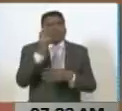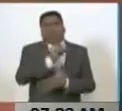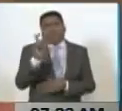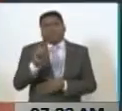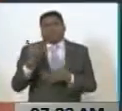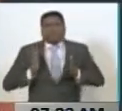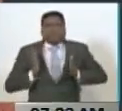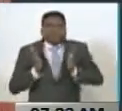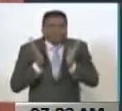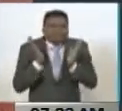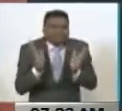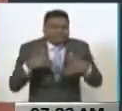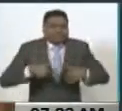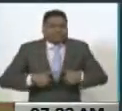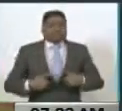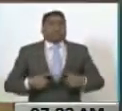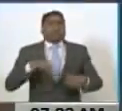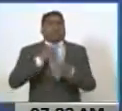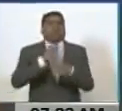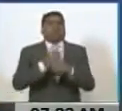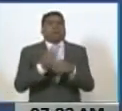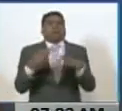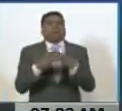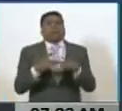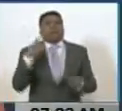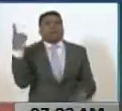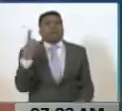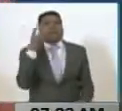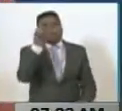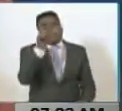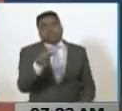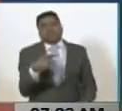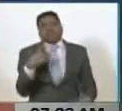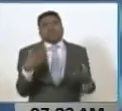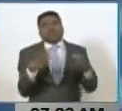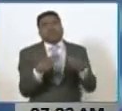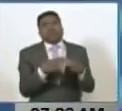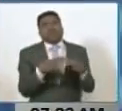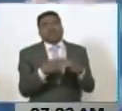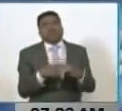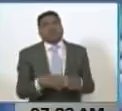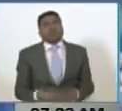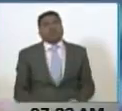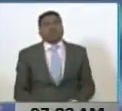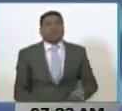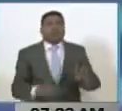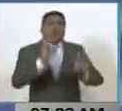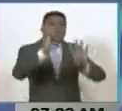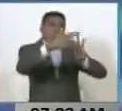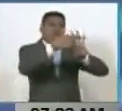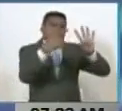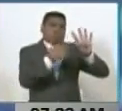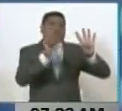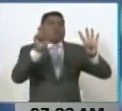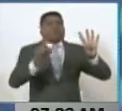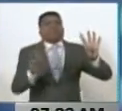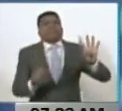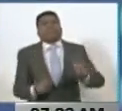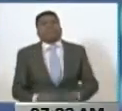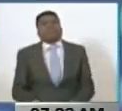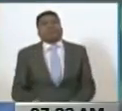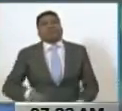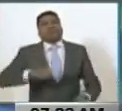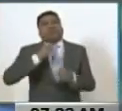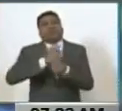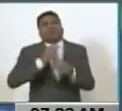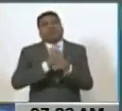como... que es un trabajo de todos, Maywalida. Sí. No es de una sola persona, no es de un grupo, no es de una misión de cuatro personas que destinaron su vida para eso. Es un trabajo